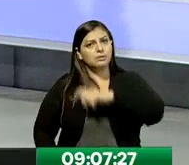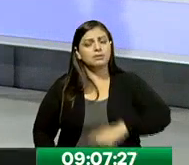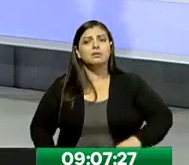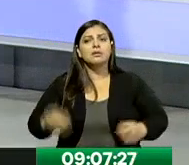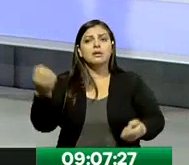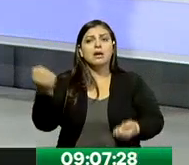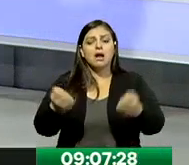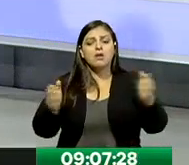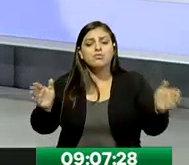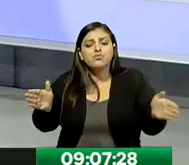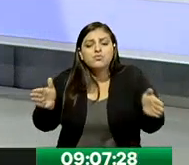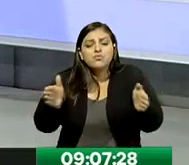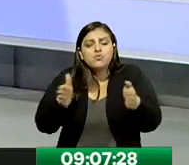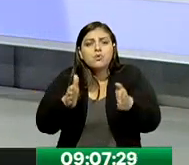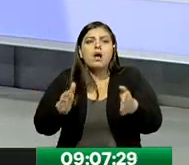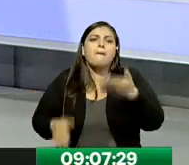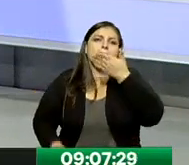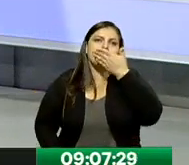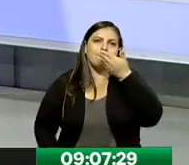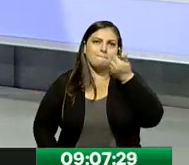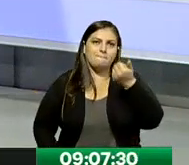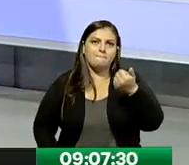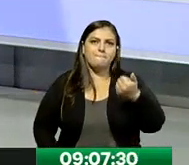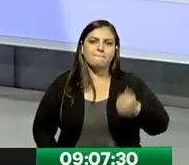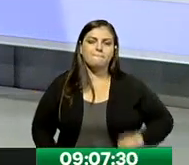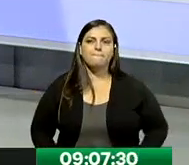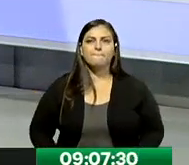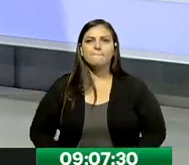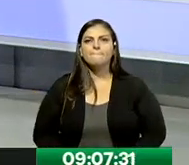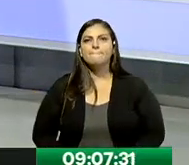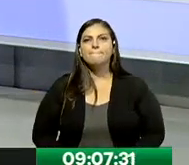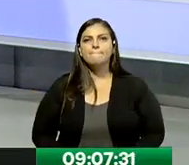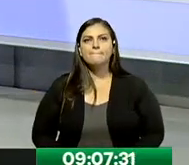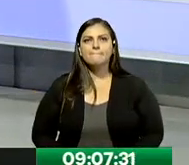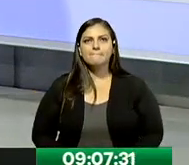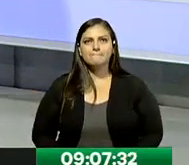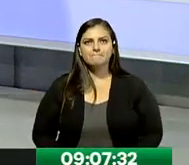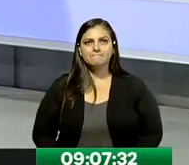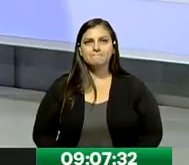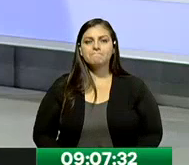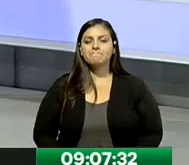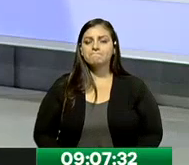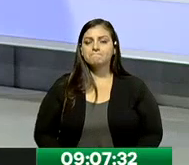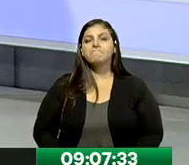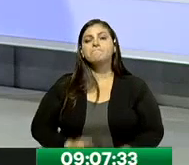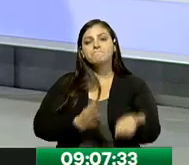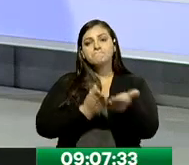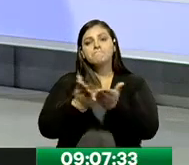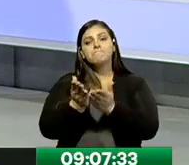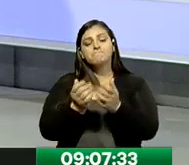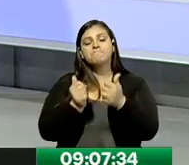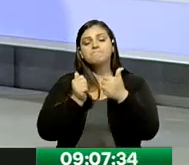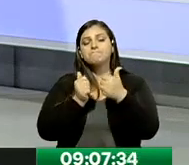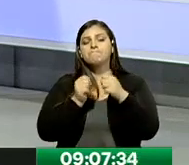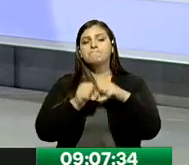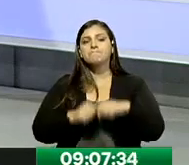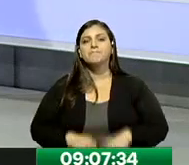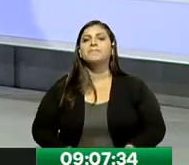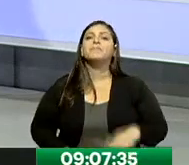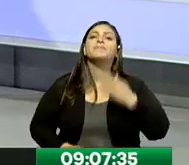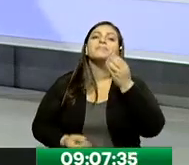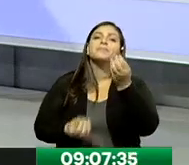la flota lo suficientemente para conveniente para poder dar el servicio. Pili, muchas gracias por la información brindada.